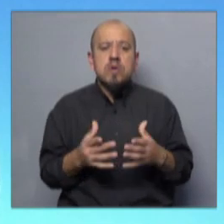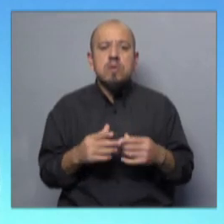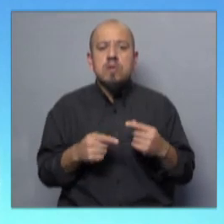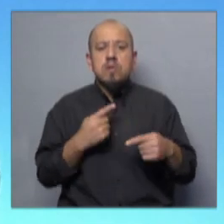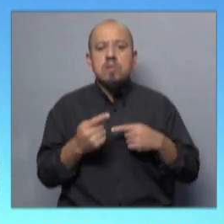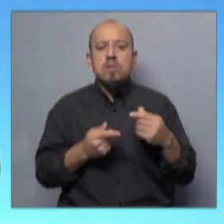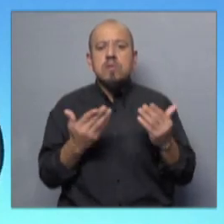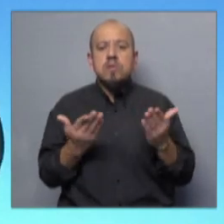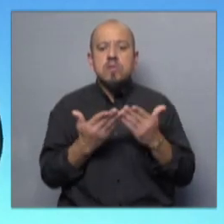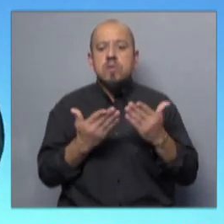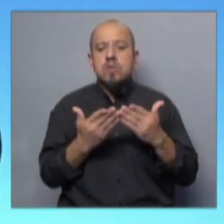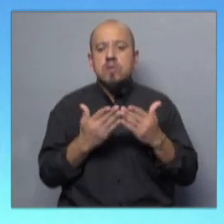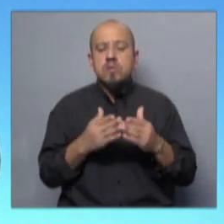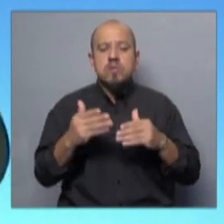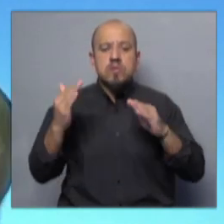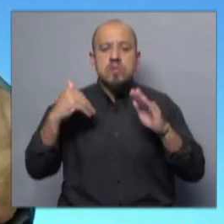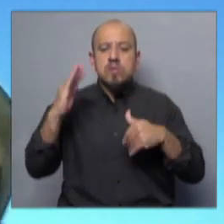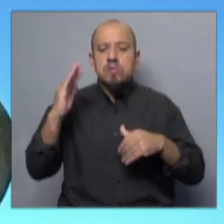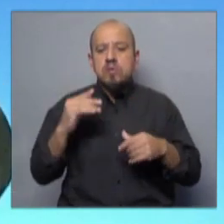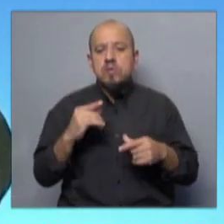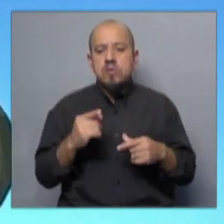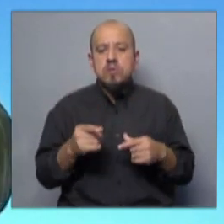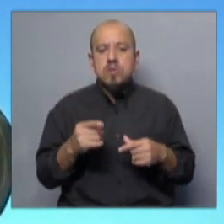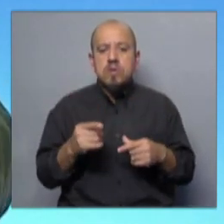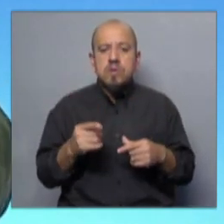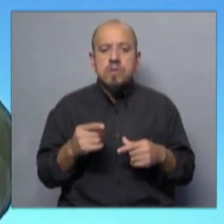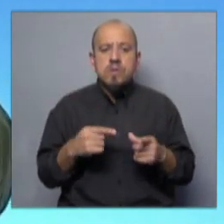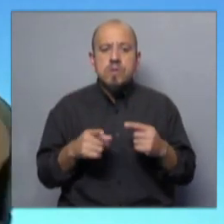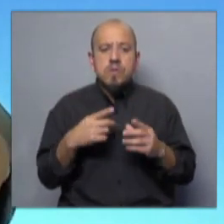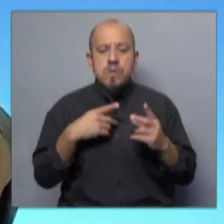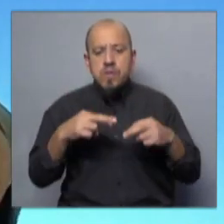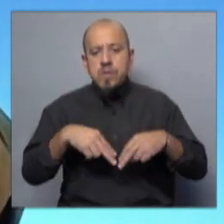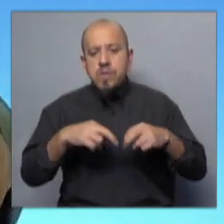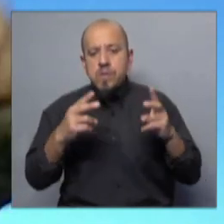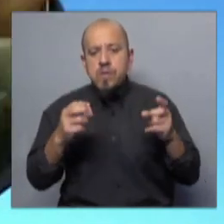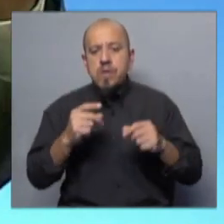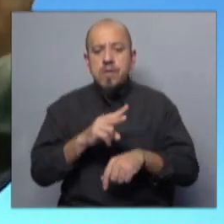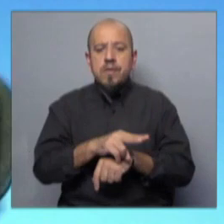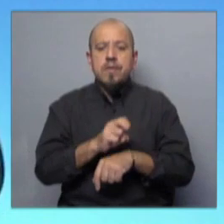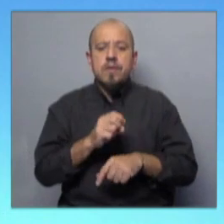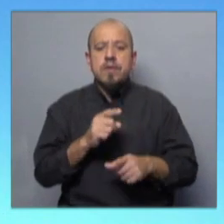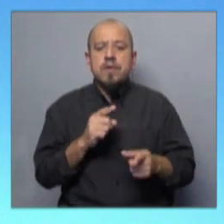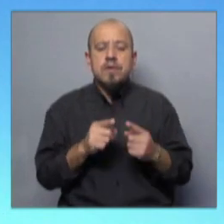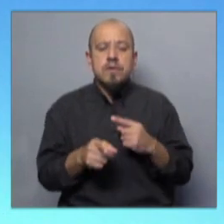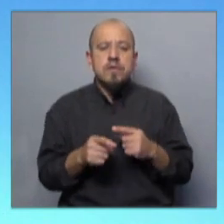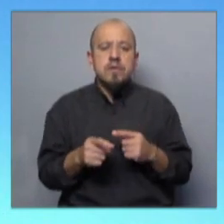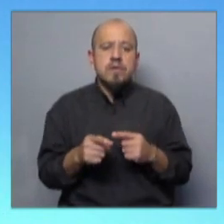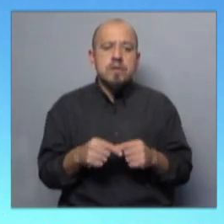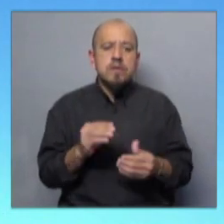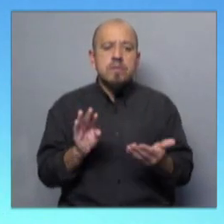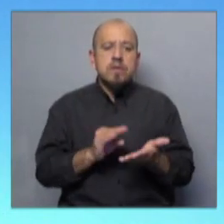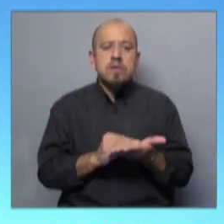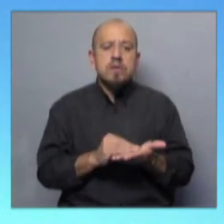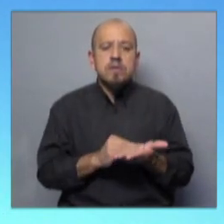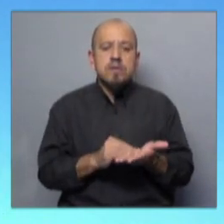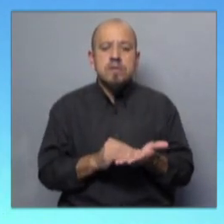estudiando la gran mayoría estos casos están todavía en investigación en fiscalía y algunos emitiese administrativa